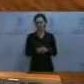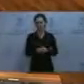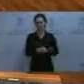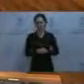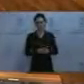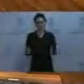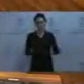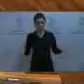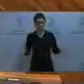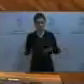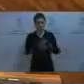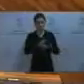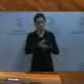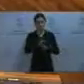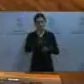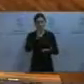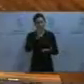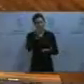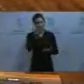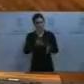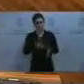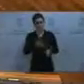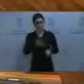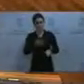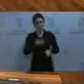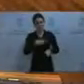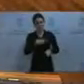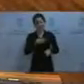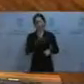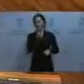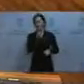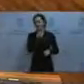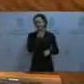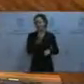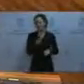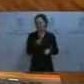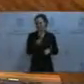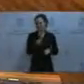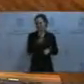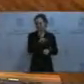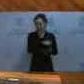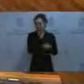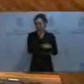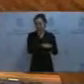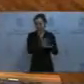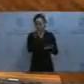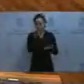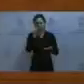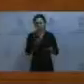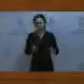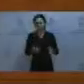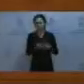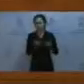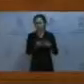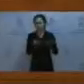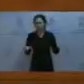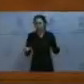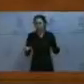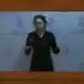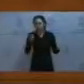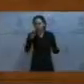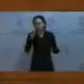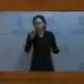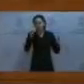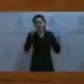señora consejera, fíjese usted, a mí me hace gracia, ¿no? Me habla usted de la realidad social. Fíjese usted si están tan de